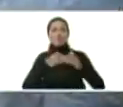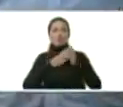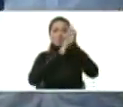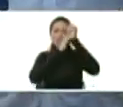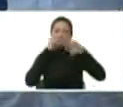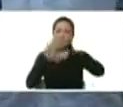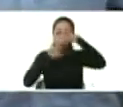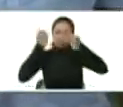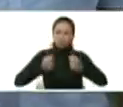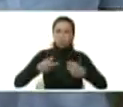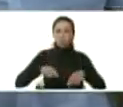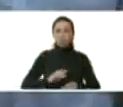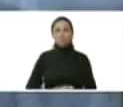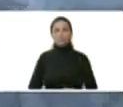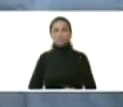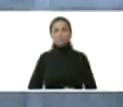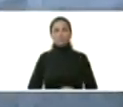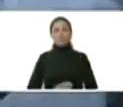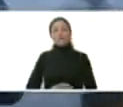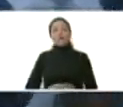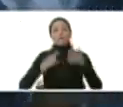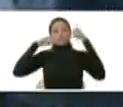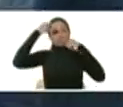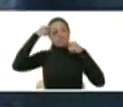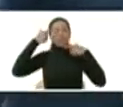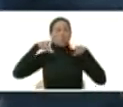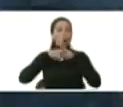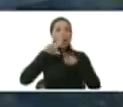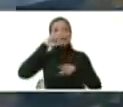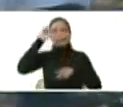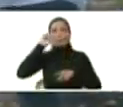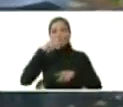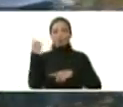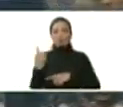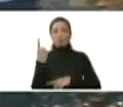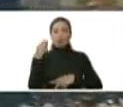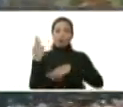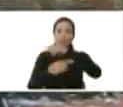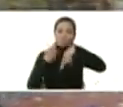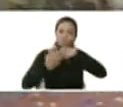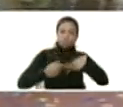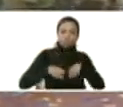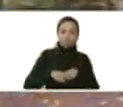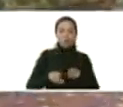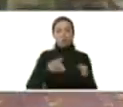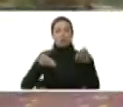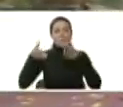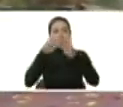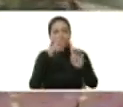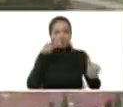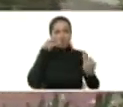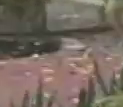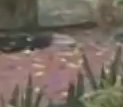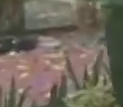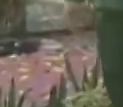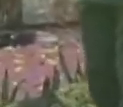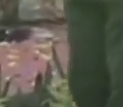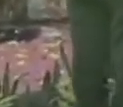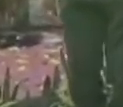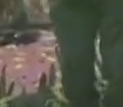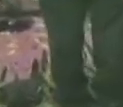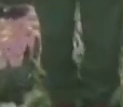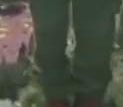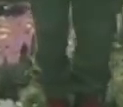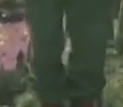de la revolución, Chávez Maduro, un solo camino, el camino de la patria, independiente, soberano. Vamos